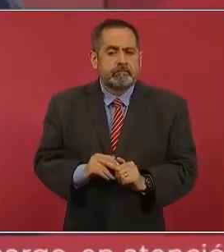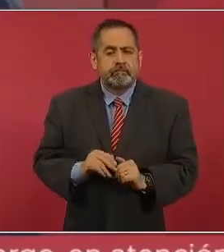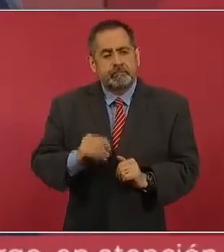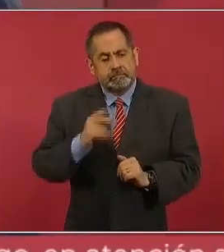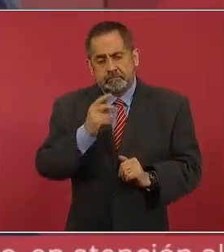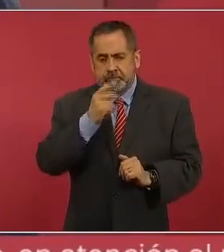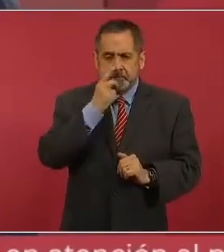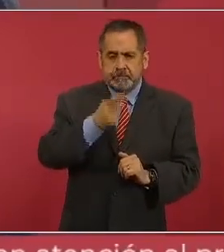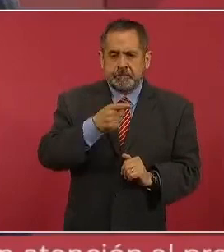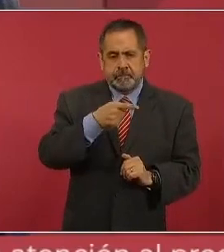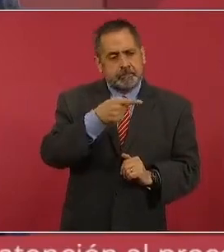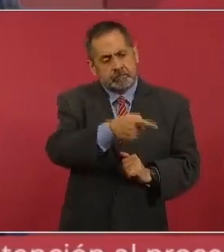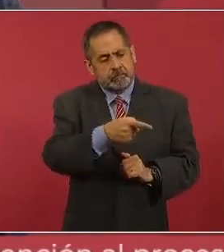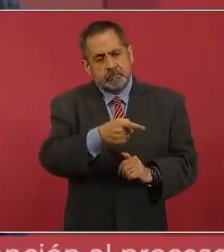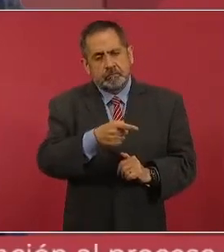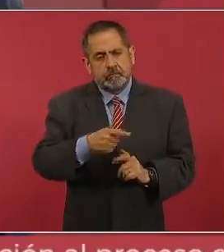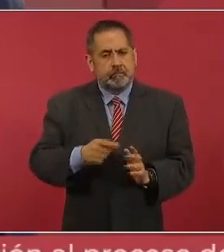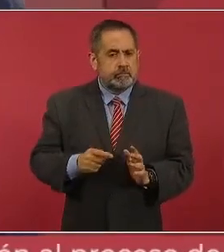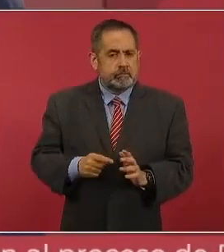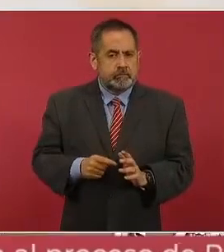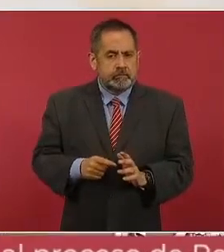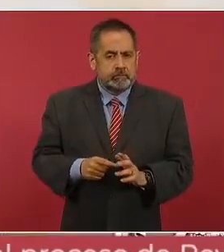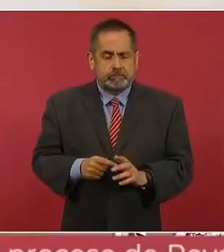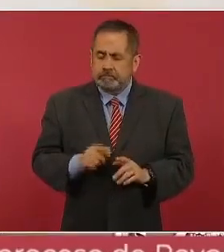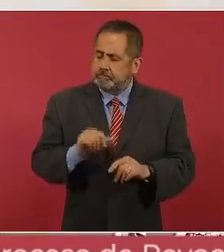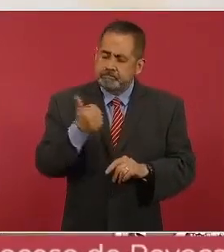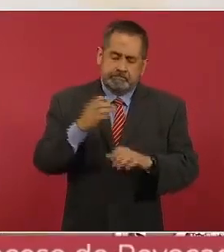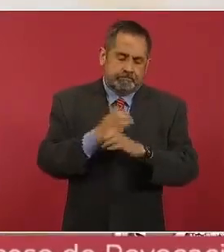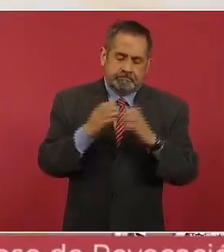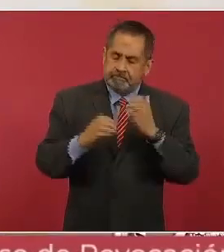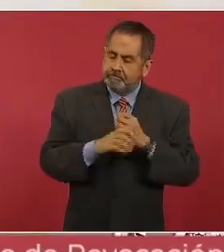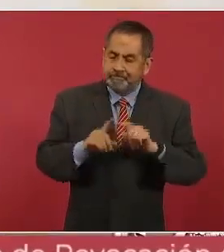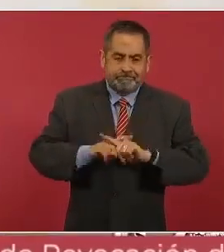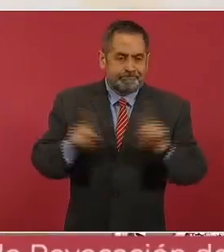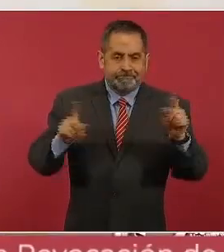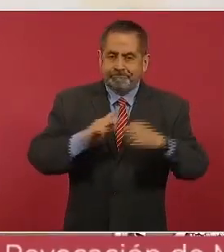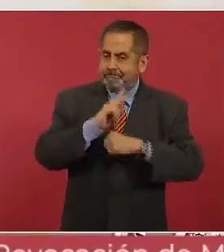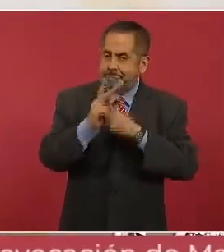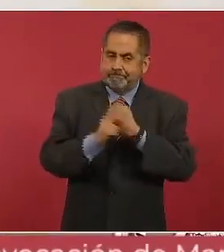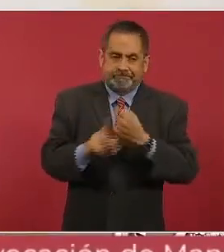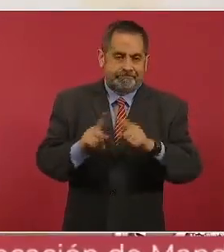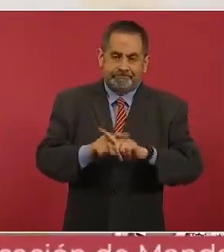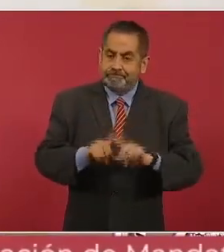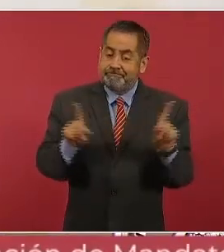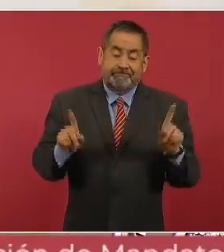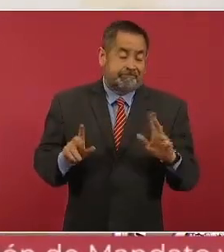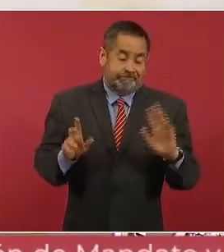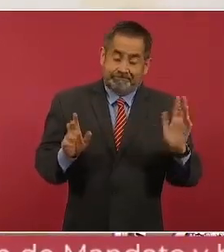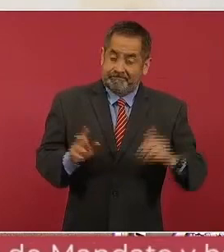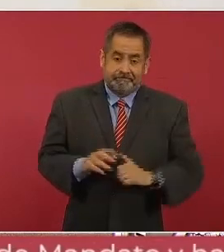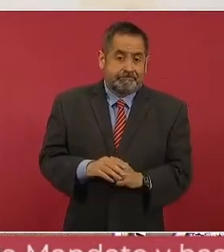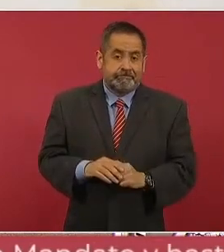decirles que pues ya son otras condiciones